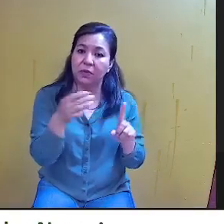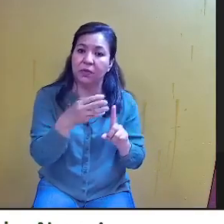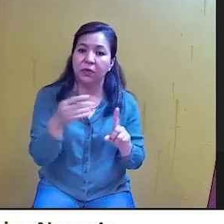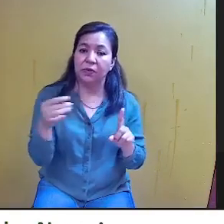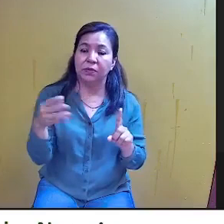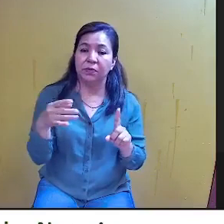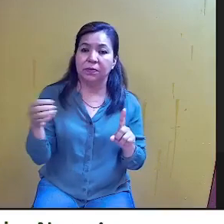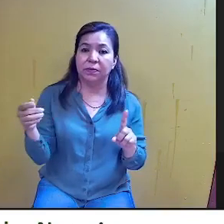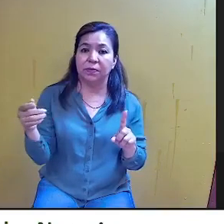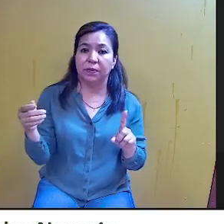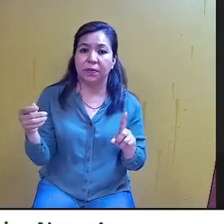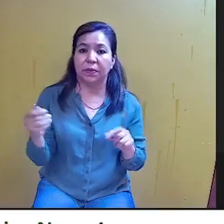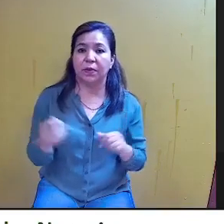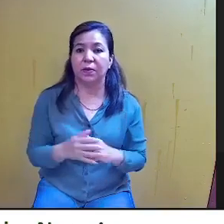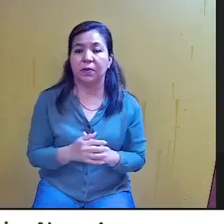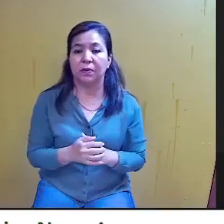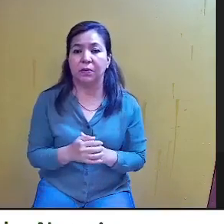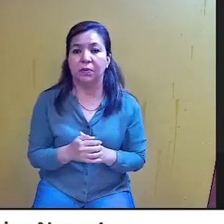007/C/20-04-2023,